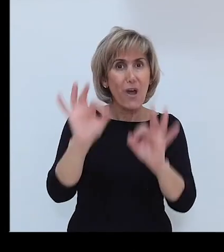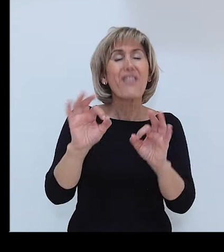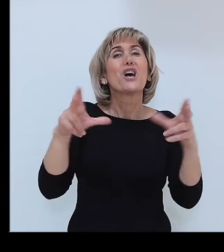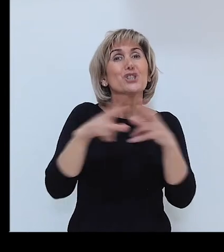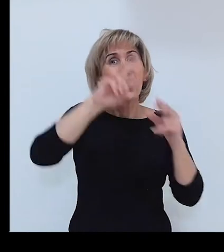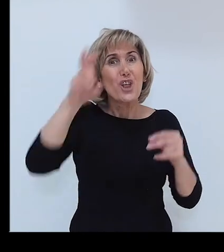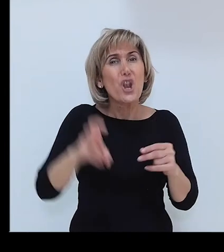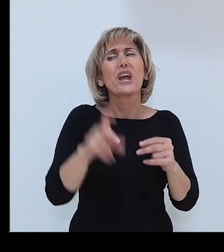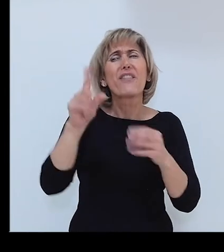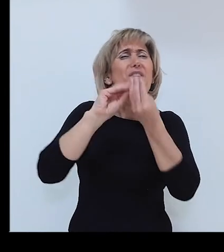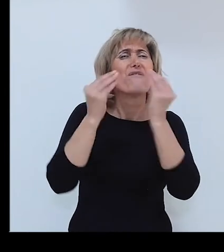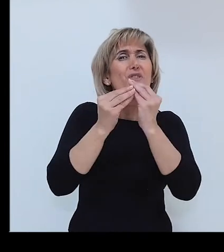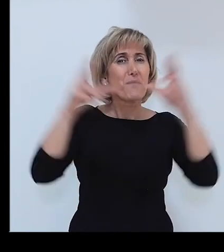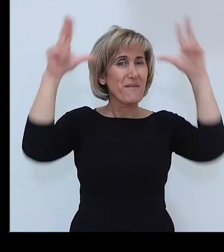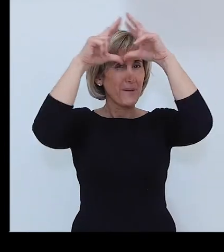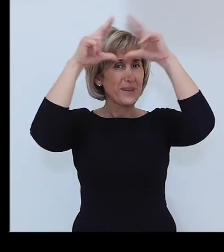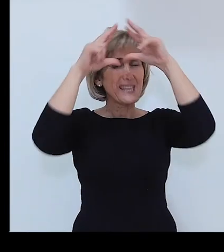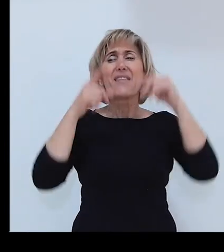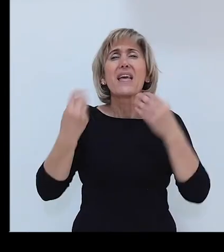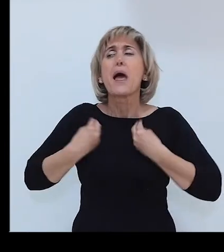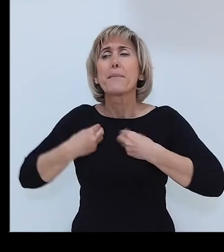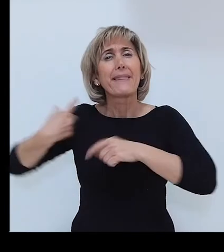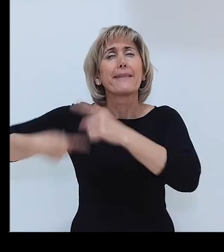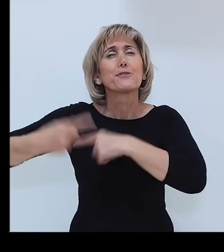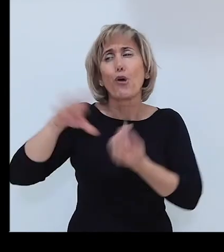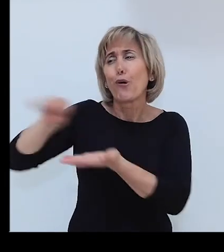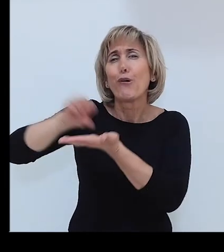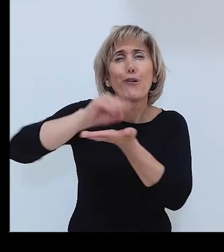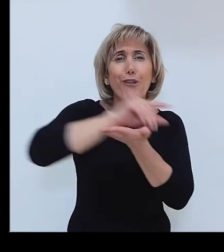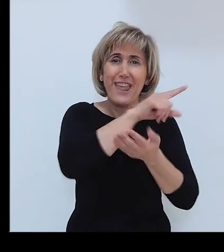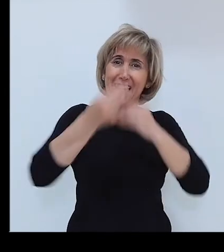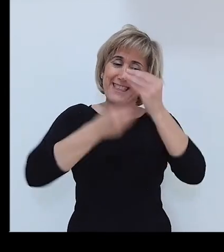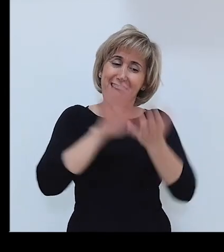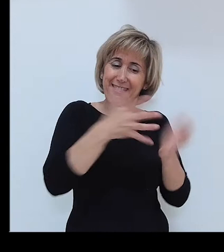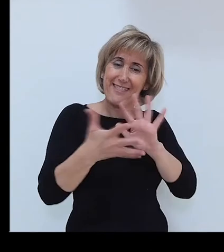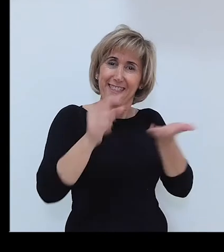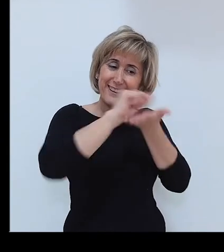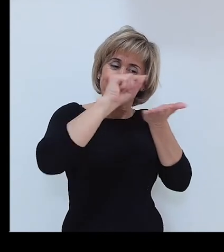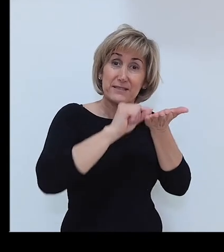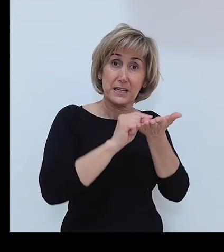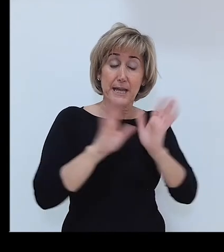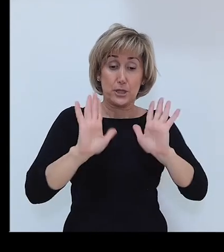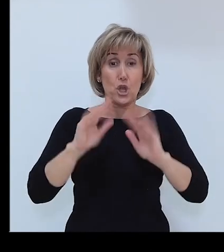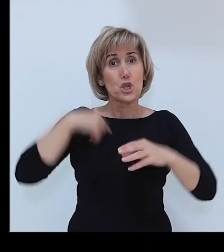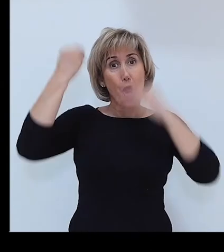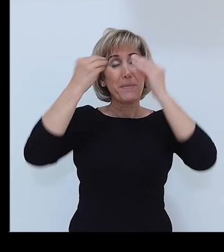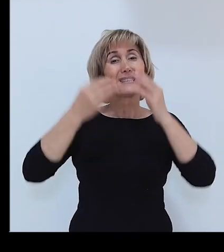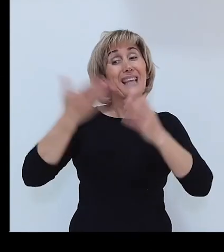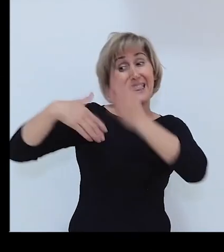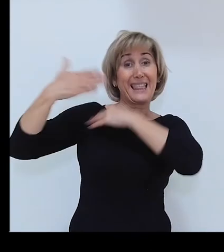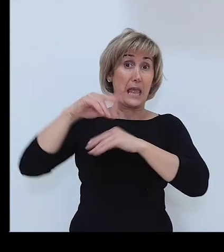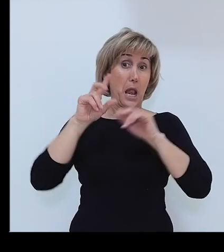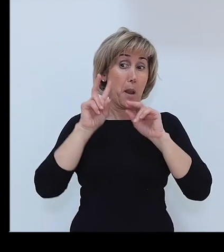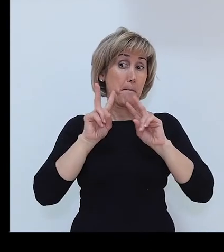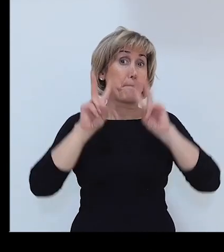que se funda la sociología con una sociología feminista interpretando la vida cotidiana como hace ella. Entonces, a mí me